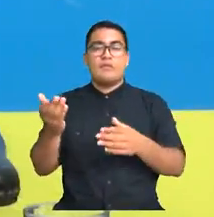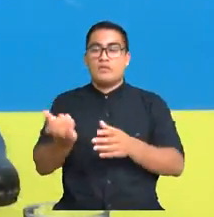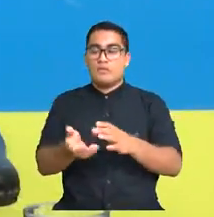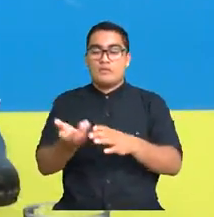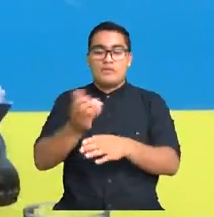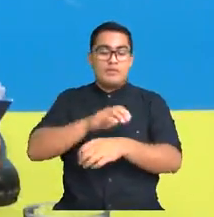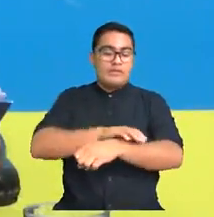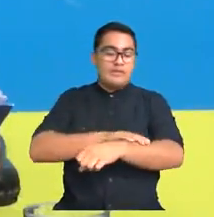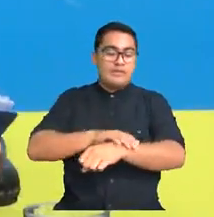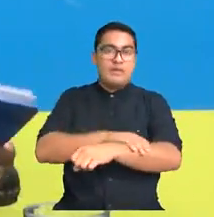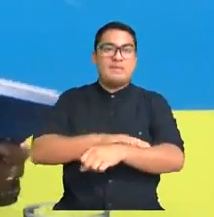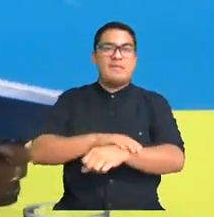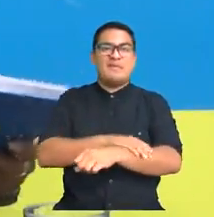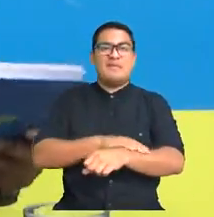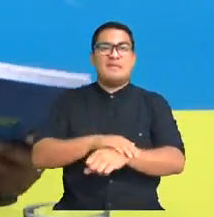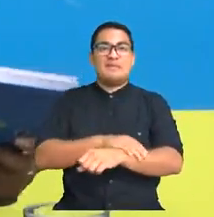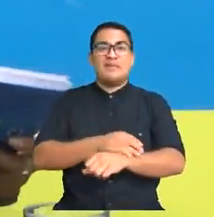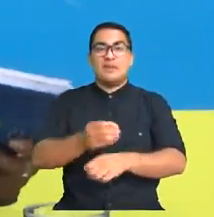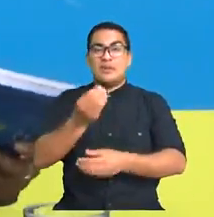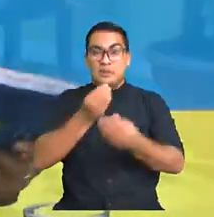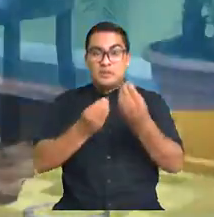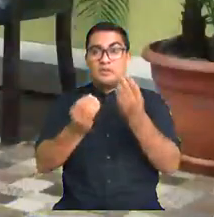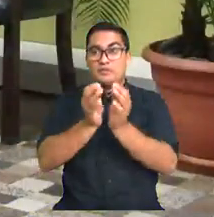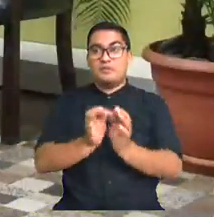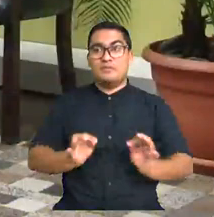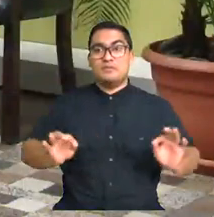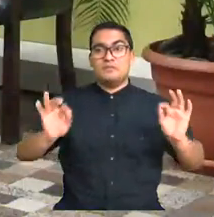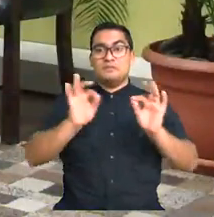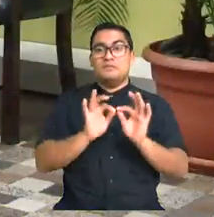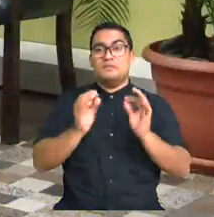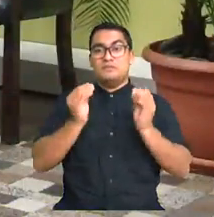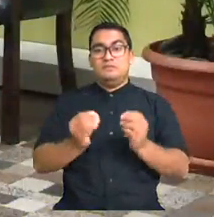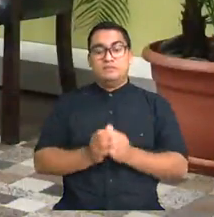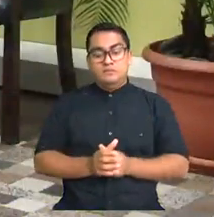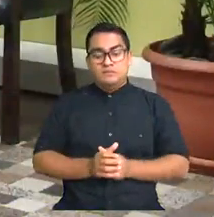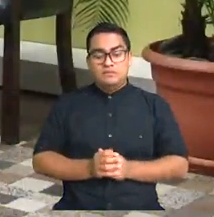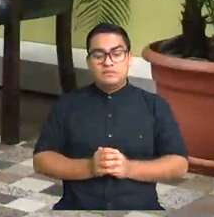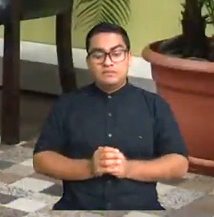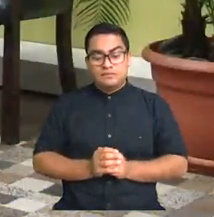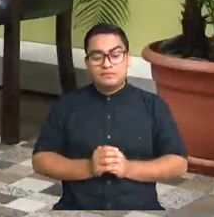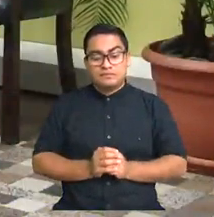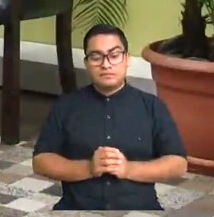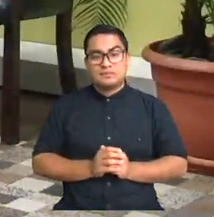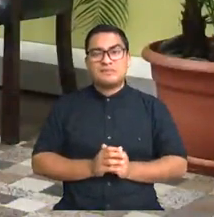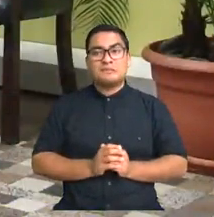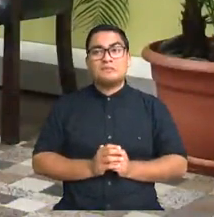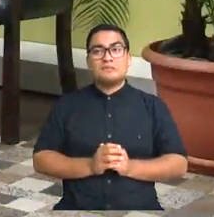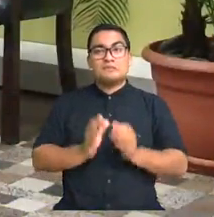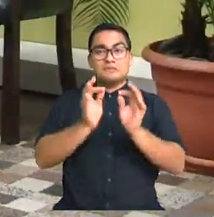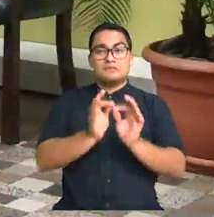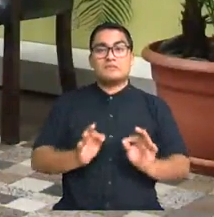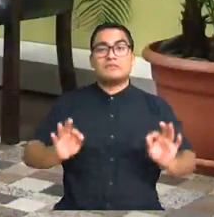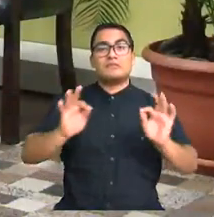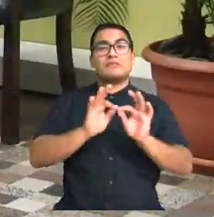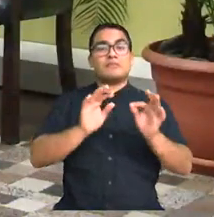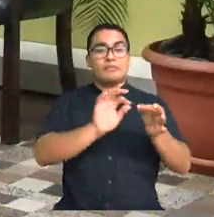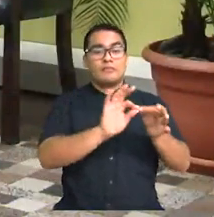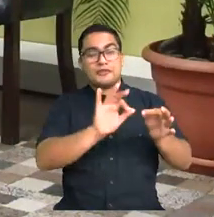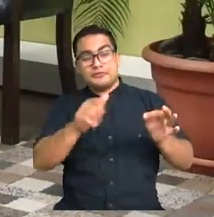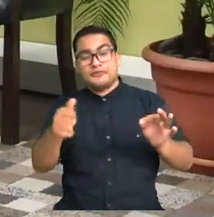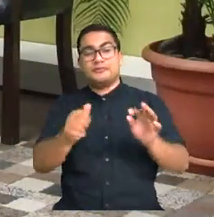hidratantes, internamente la alimentación tiene mucho que ver. Así es importante que consumamos frutas,